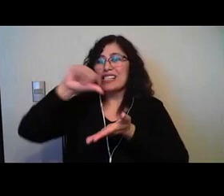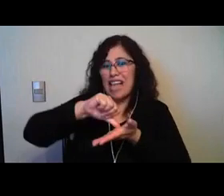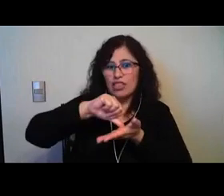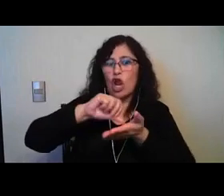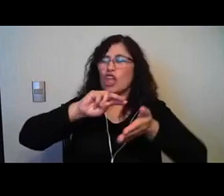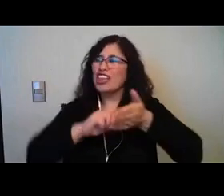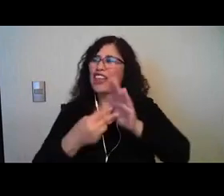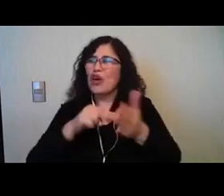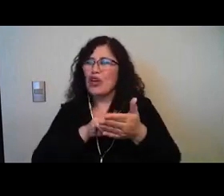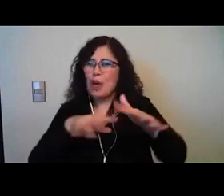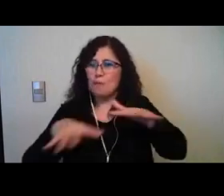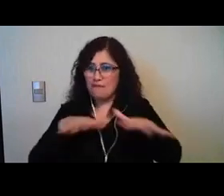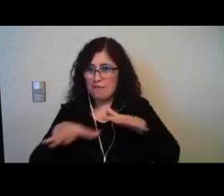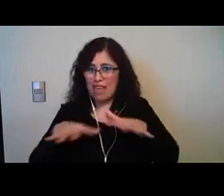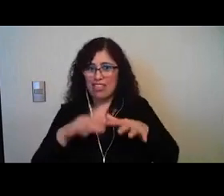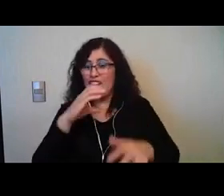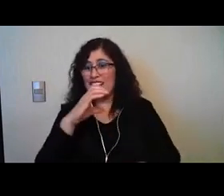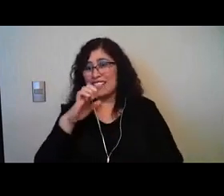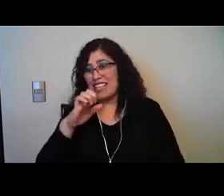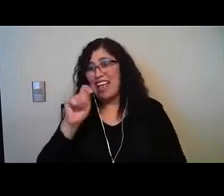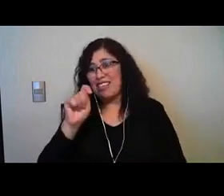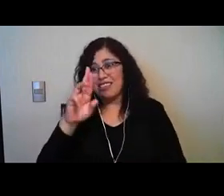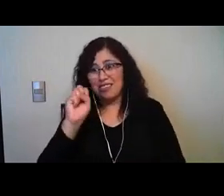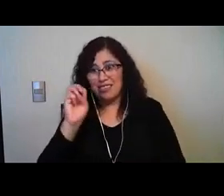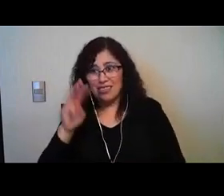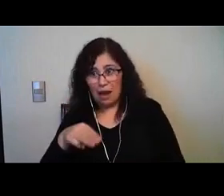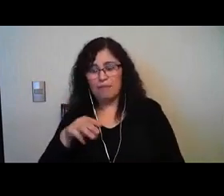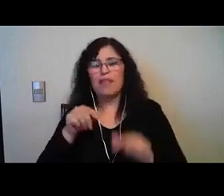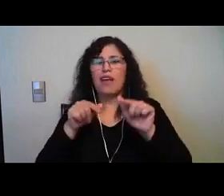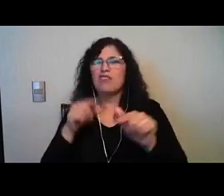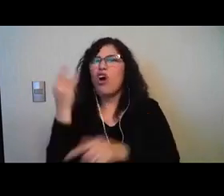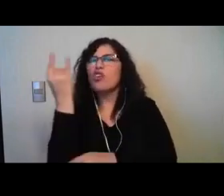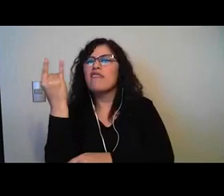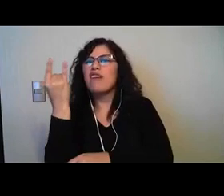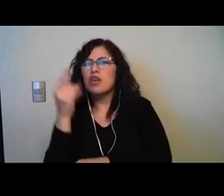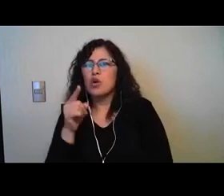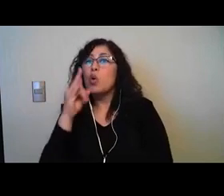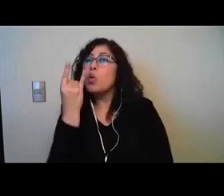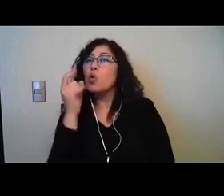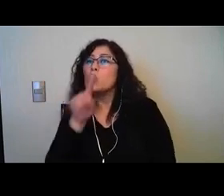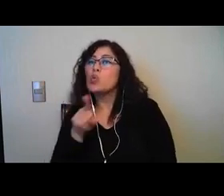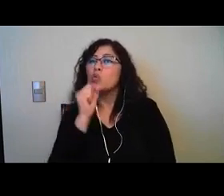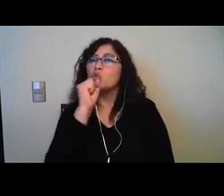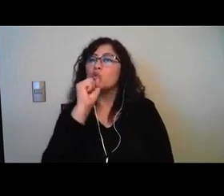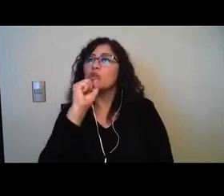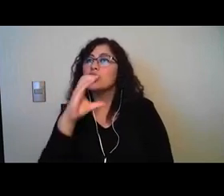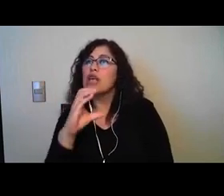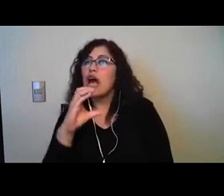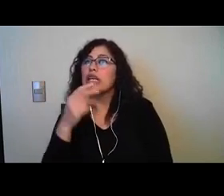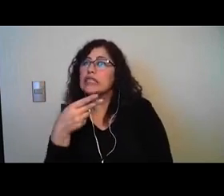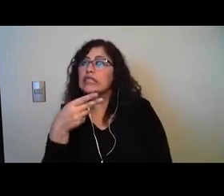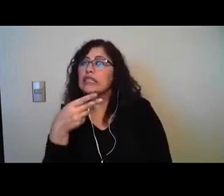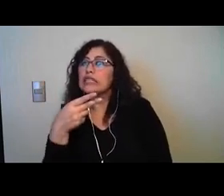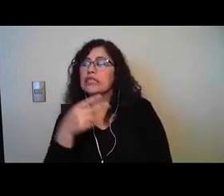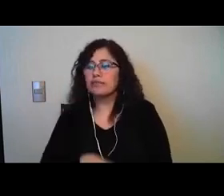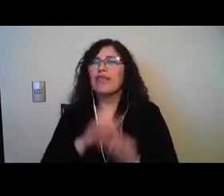Movimiento, ¿ya? Que es un organismo dependiente de la Universidad USAS, o perdón, Universidad de Santiago de Chile,